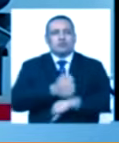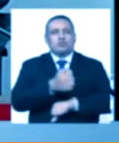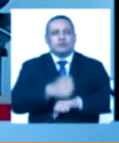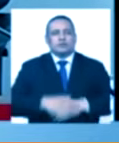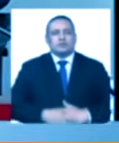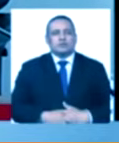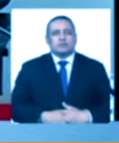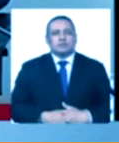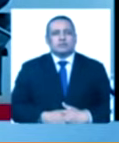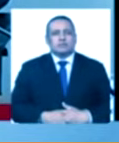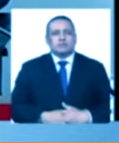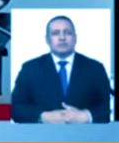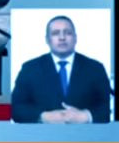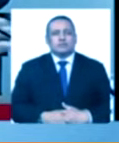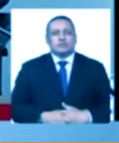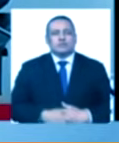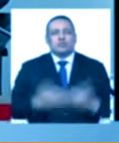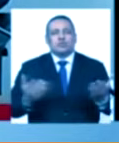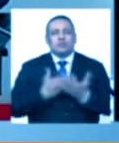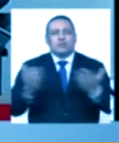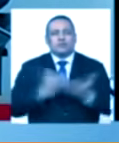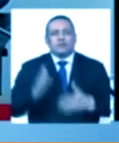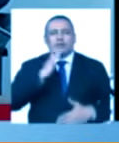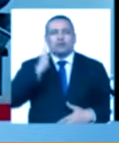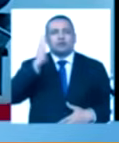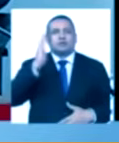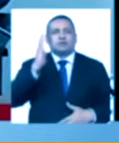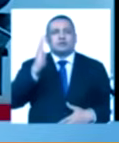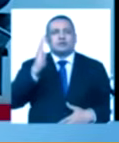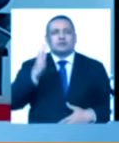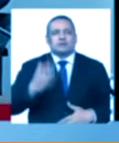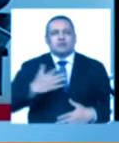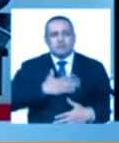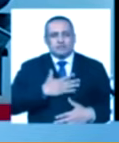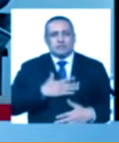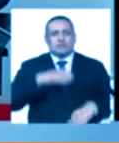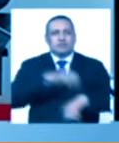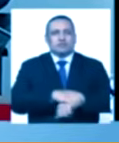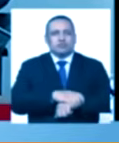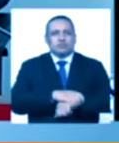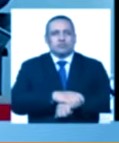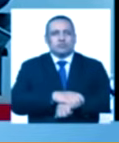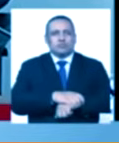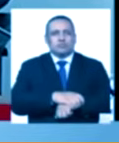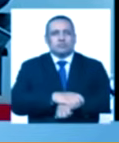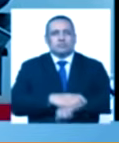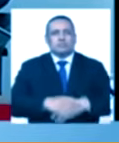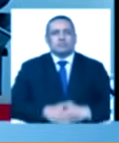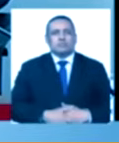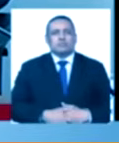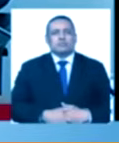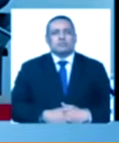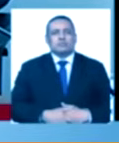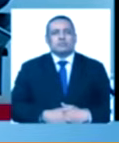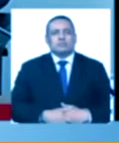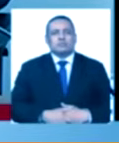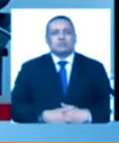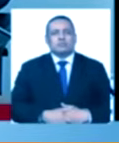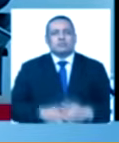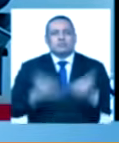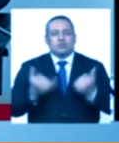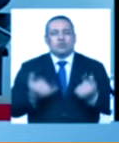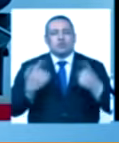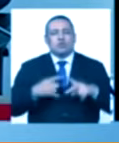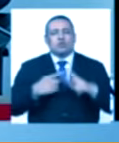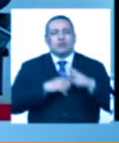Estado, ¿cuál fue la orden? Mi detención. Y ahora, cuando